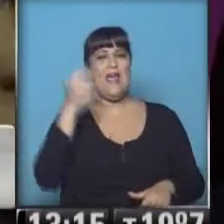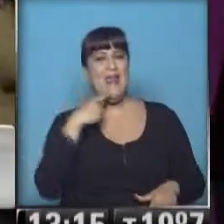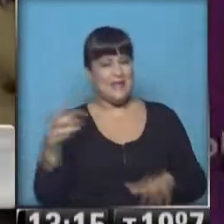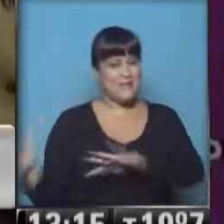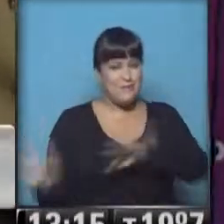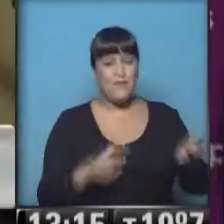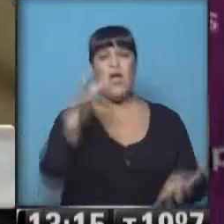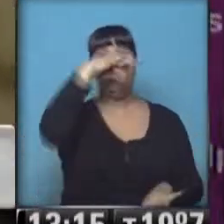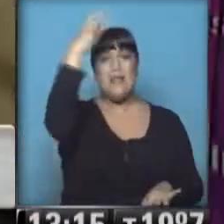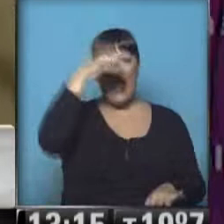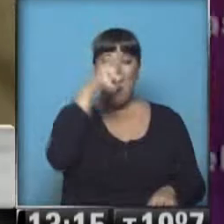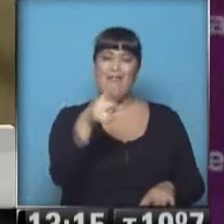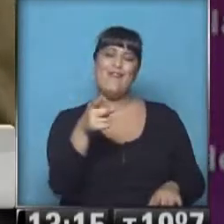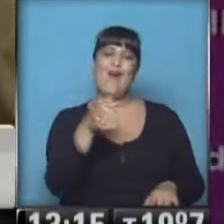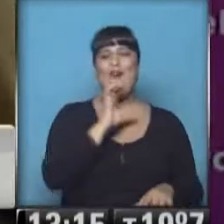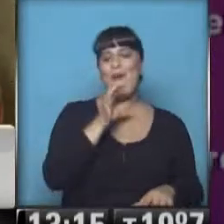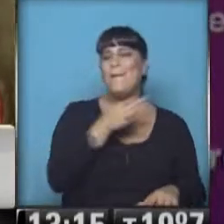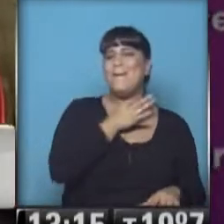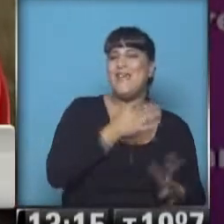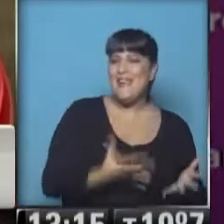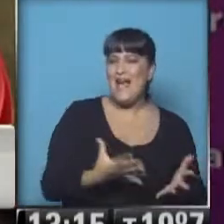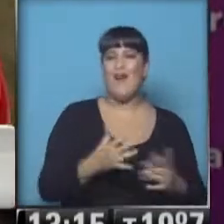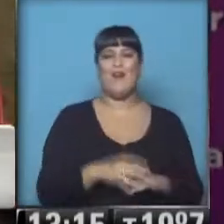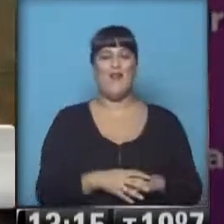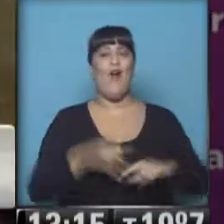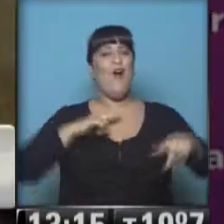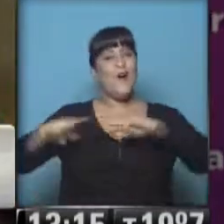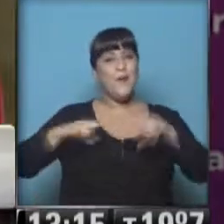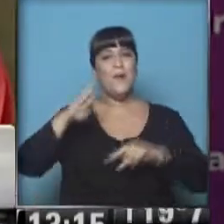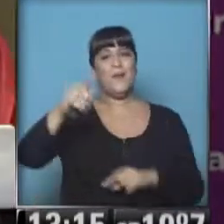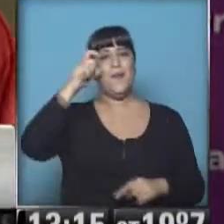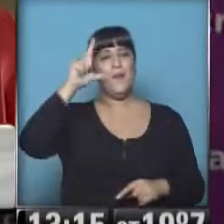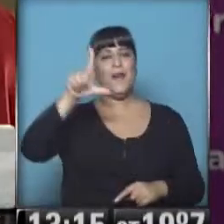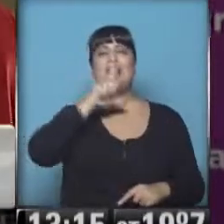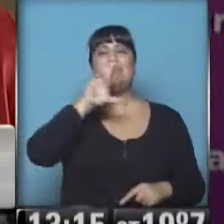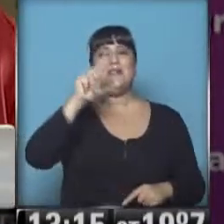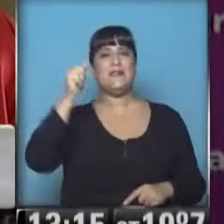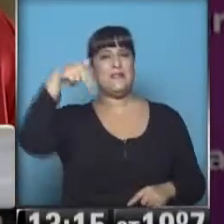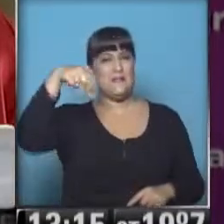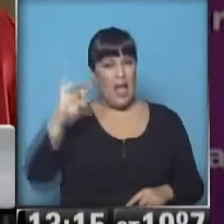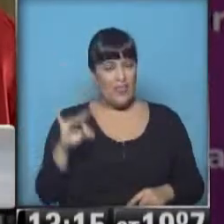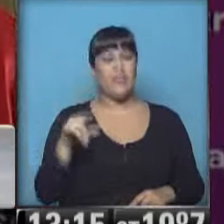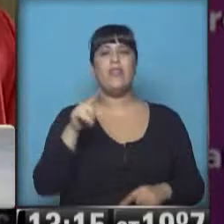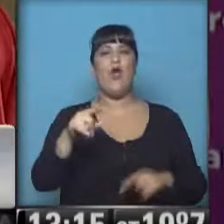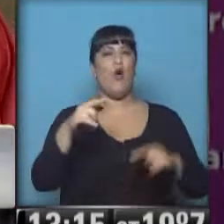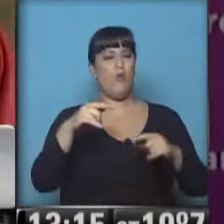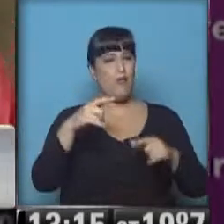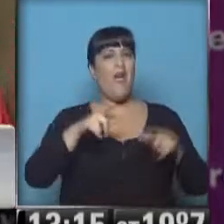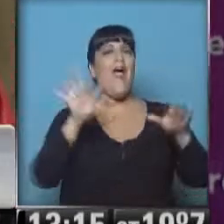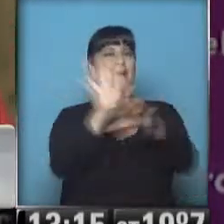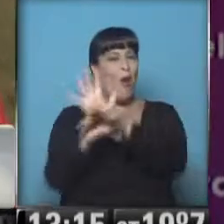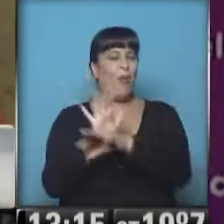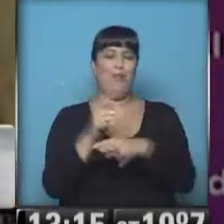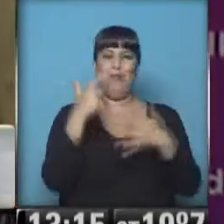obra de picaresca digo campeón estamos dirigidos por rené beltrán con un elenco bastante populoso y